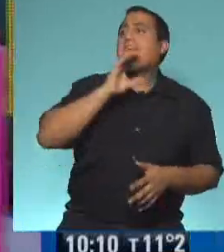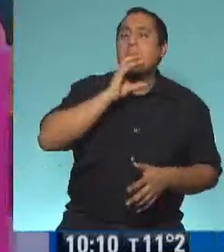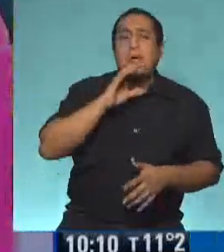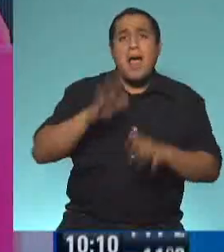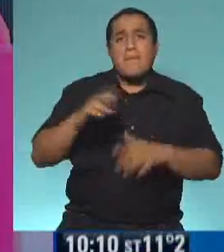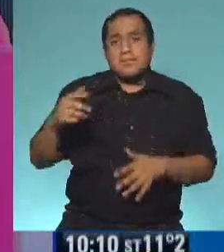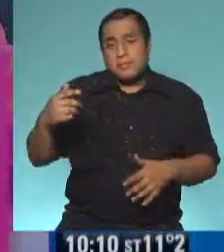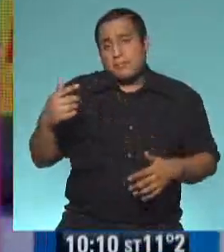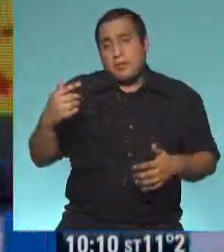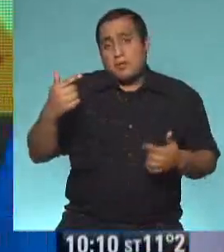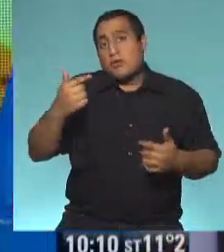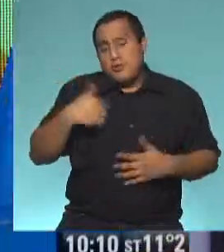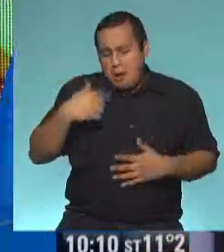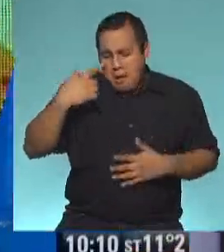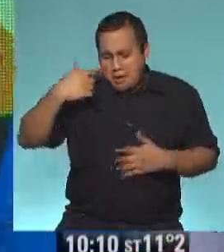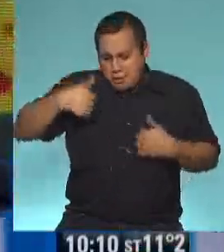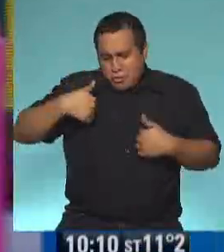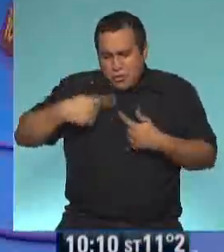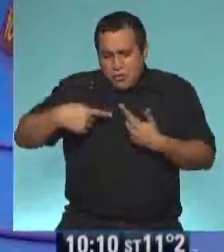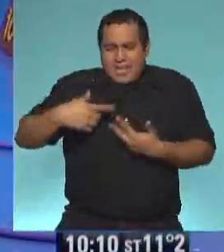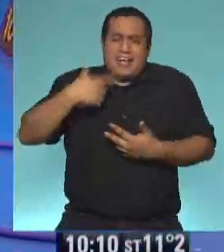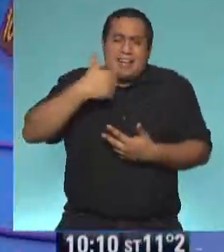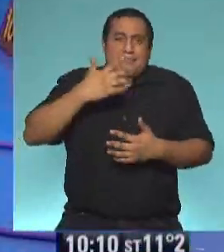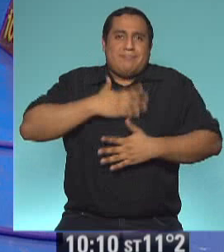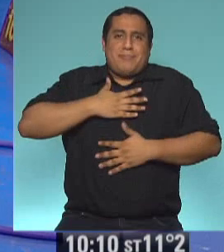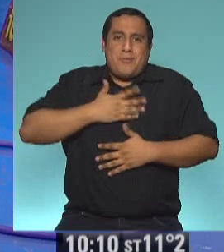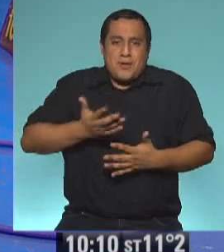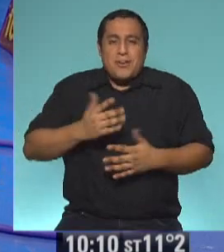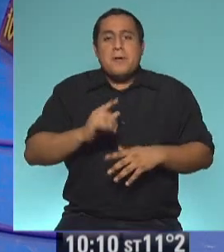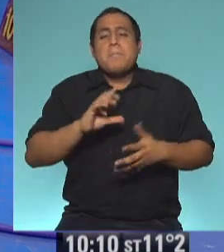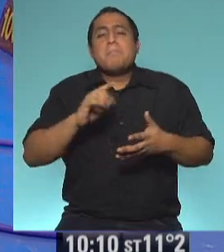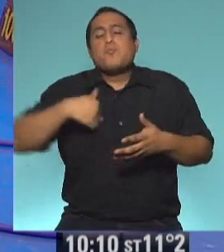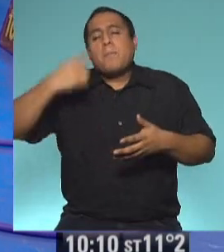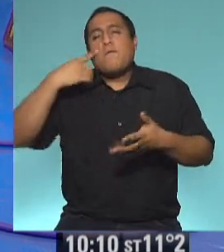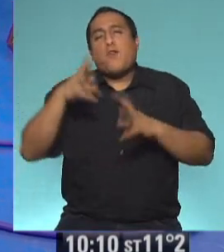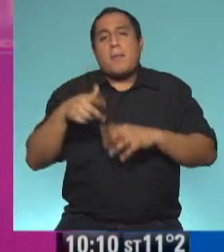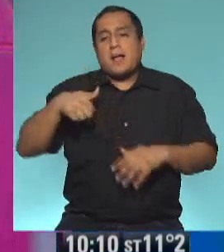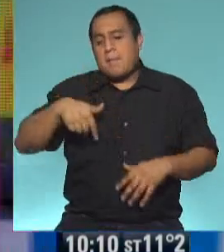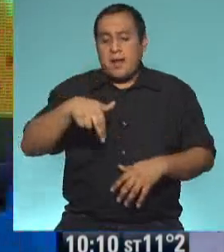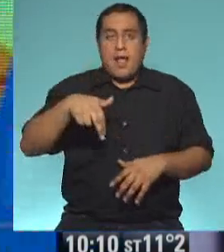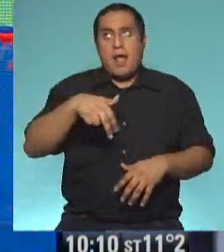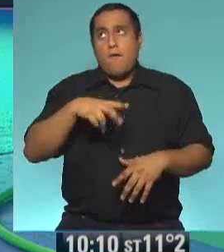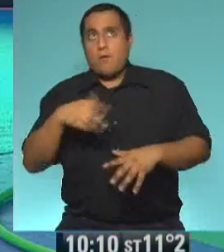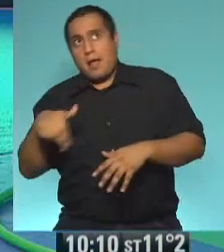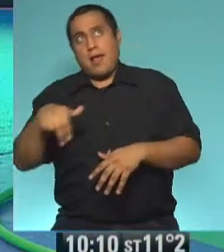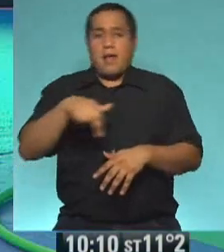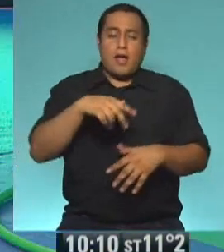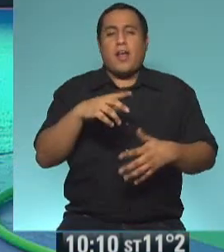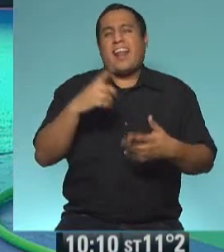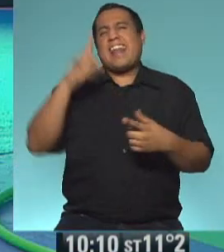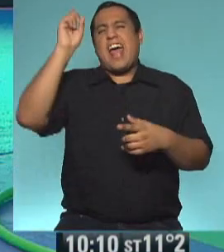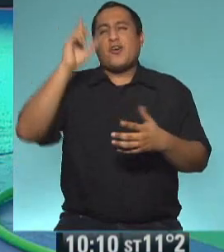de nosotros mismos. Va, yo me río un montón de mí misma. Entonces lo que hago es probar distintas maneras de caminar para reírme más. Y si no, nos podemos